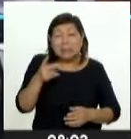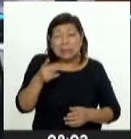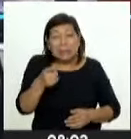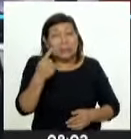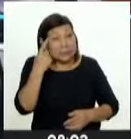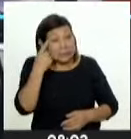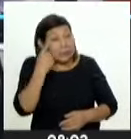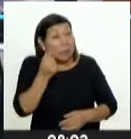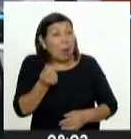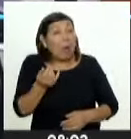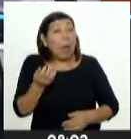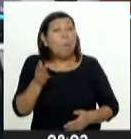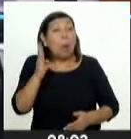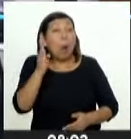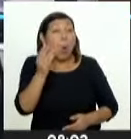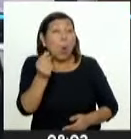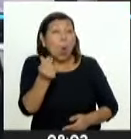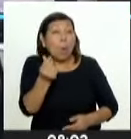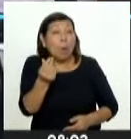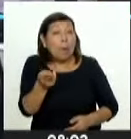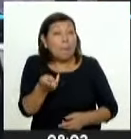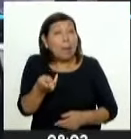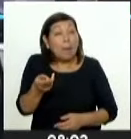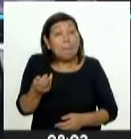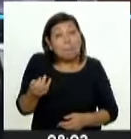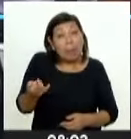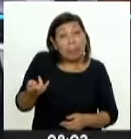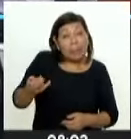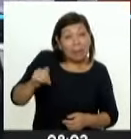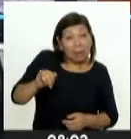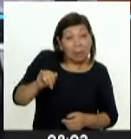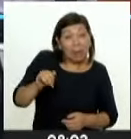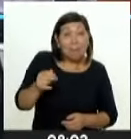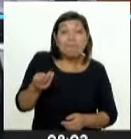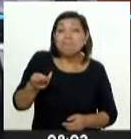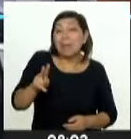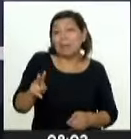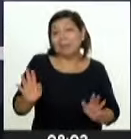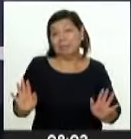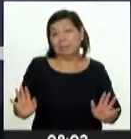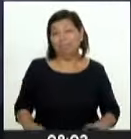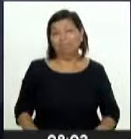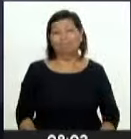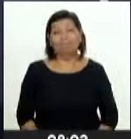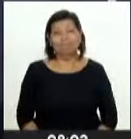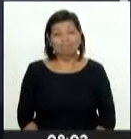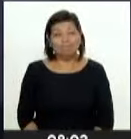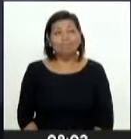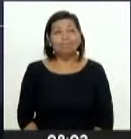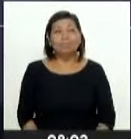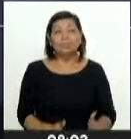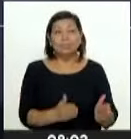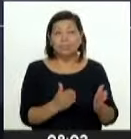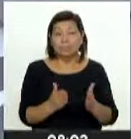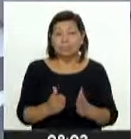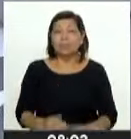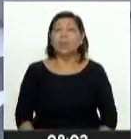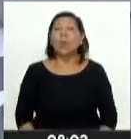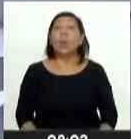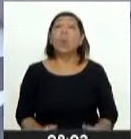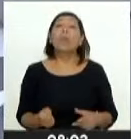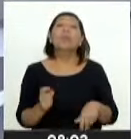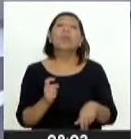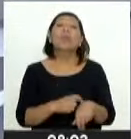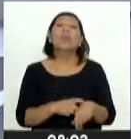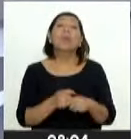porque, claro, aparentemente es una medida buena, pero hay que mirar también la contraparte, ¿no? con respecto a estas tasas, ¿cada cuánto